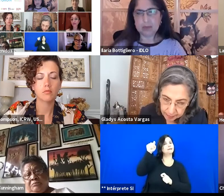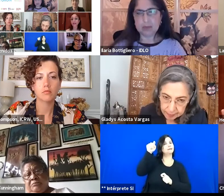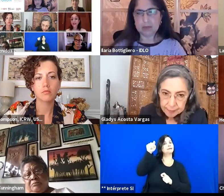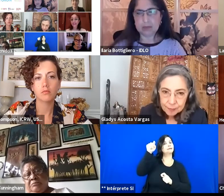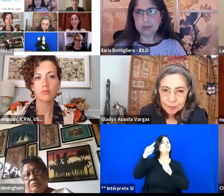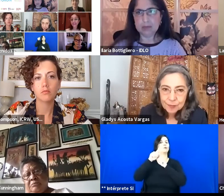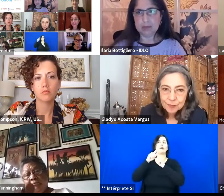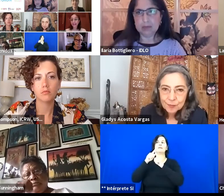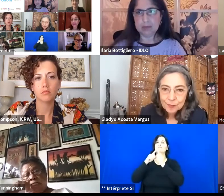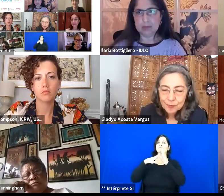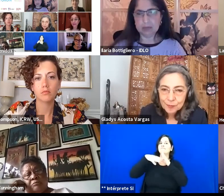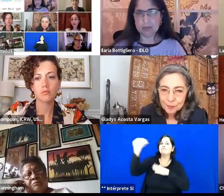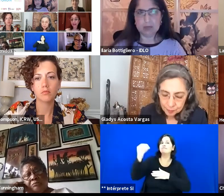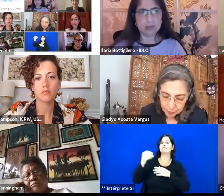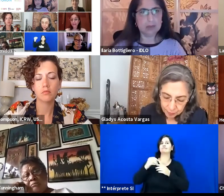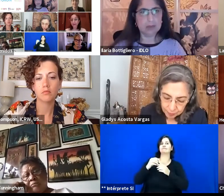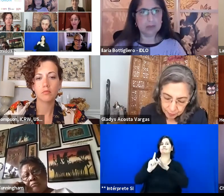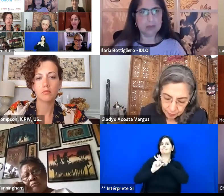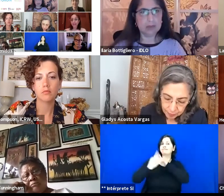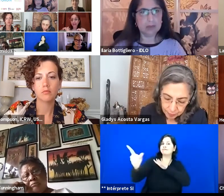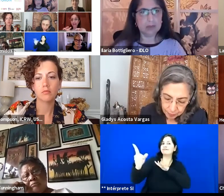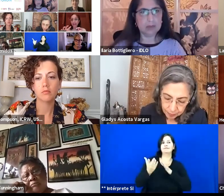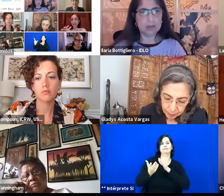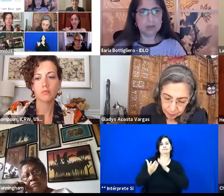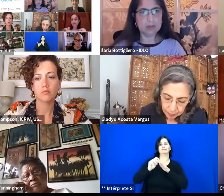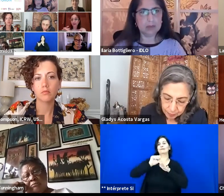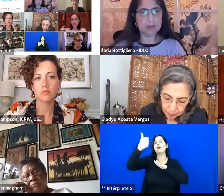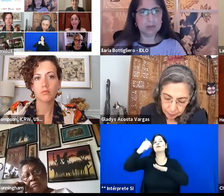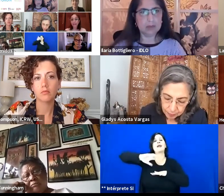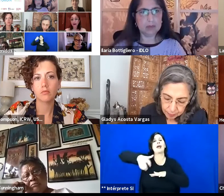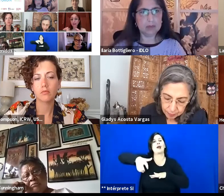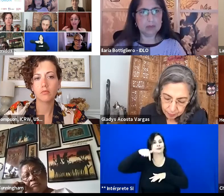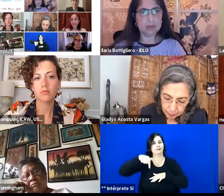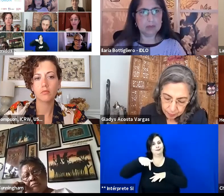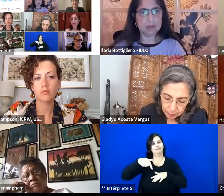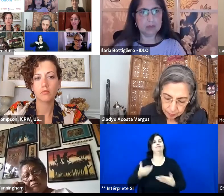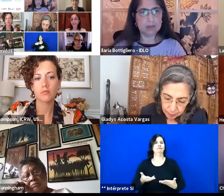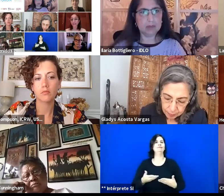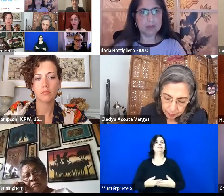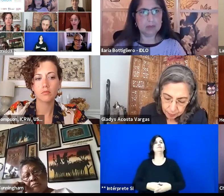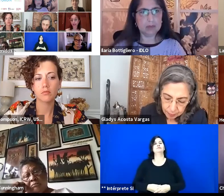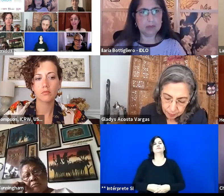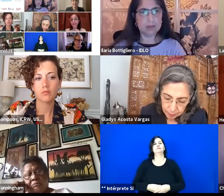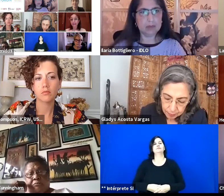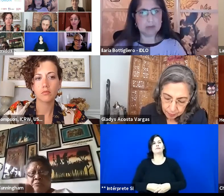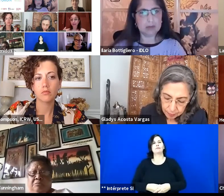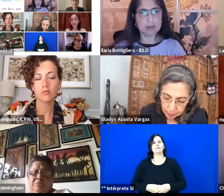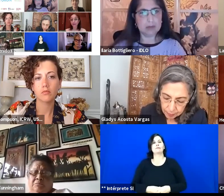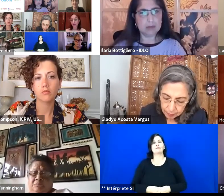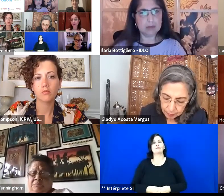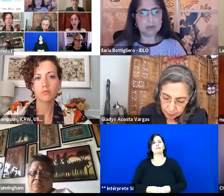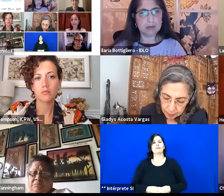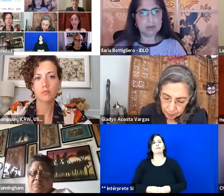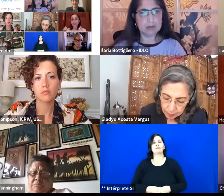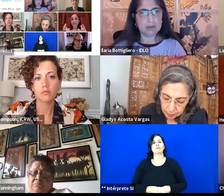también y que está sujeta también, que está sometida a un racismo institucional que está operando en todos